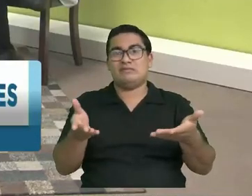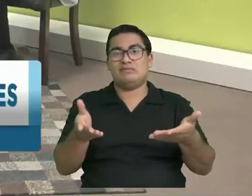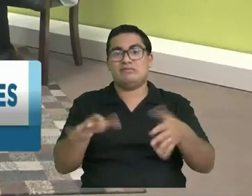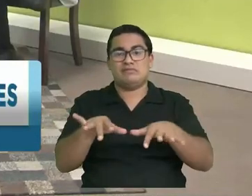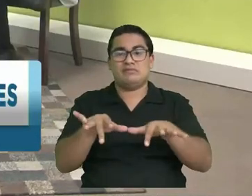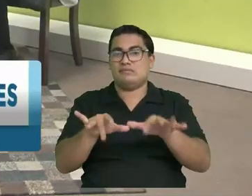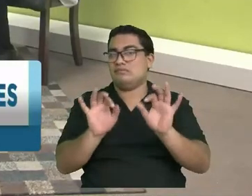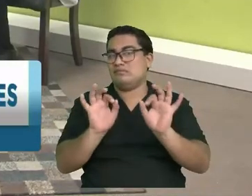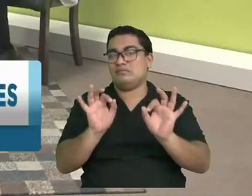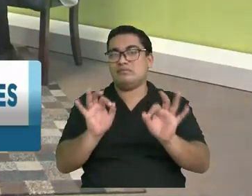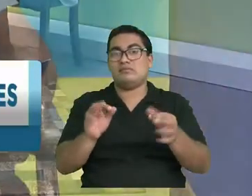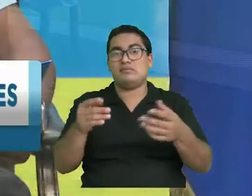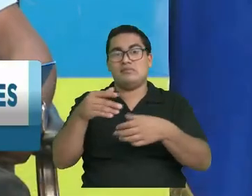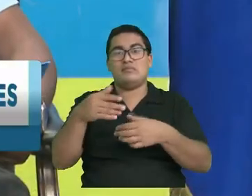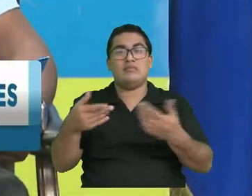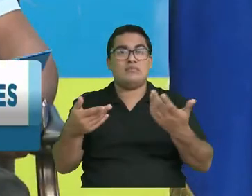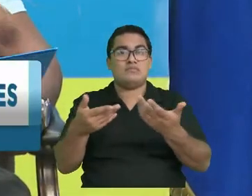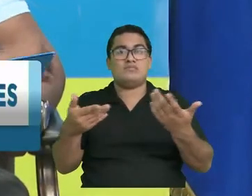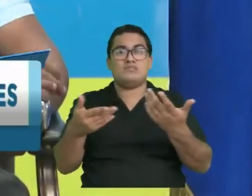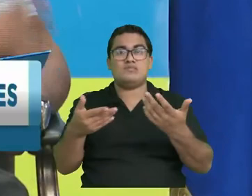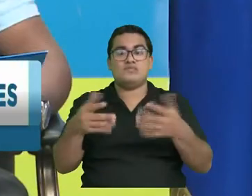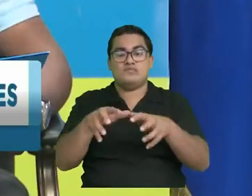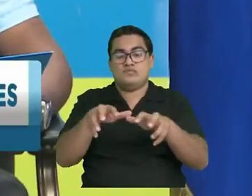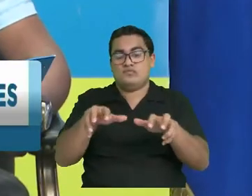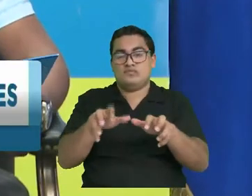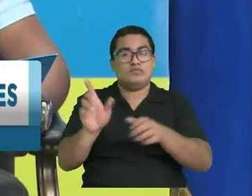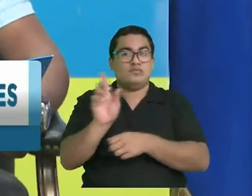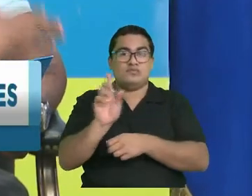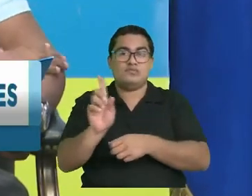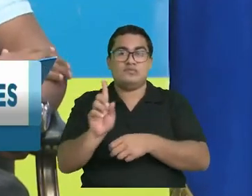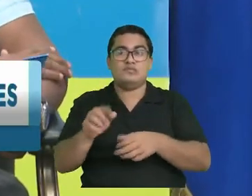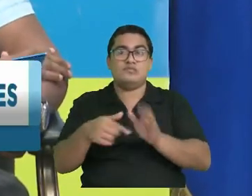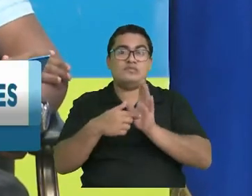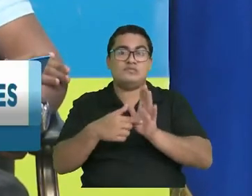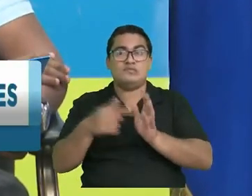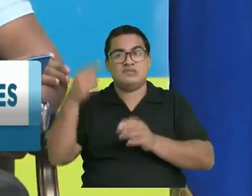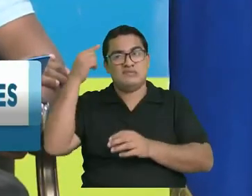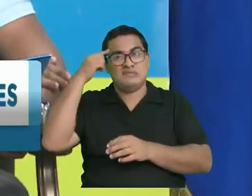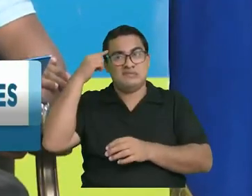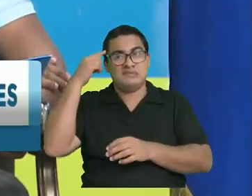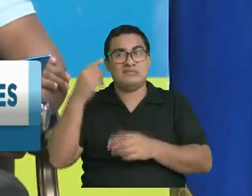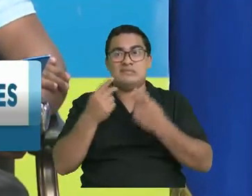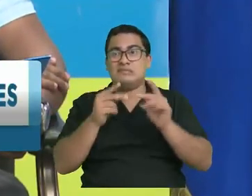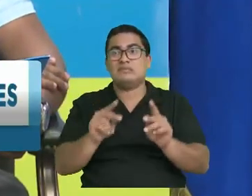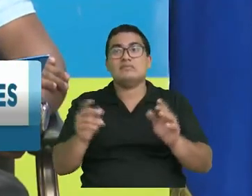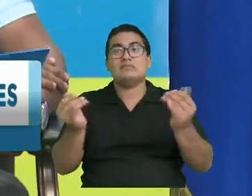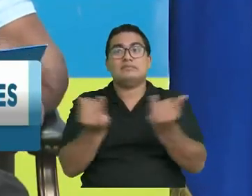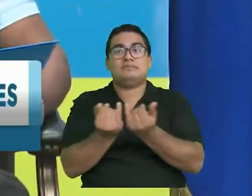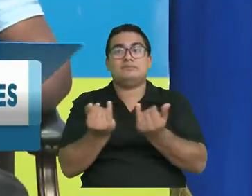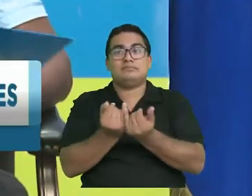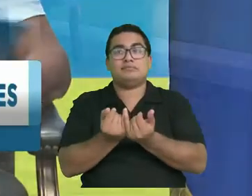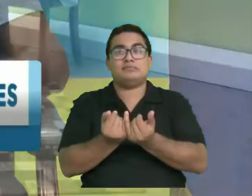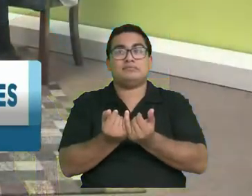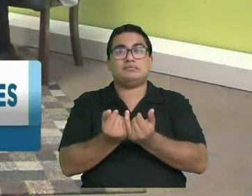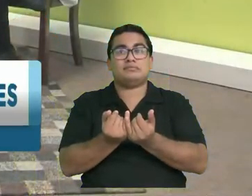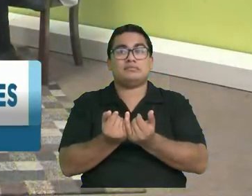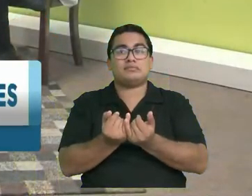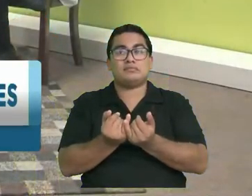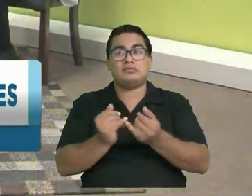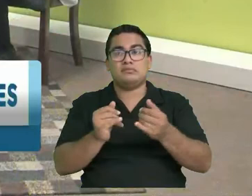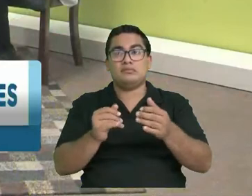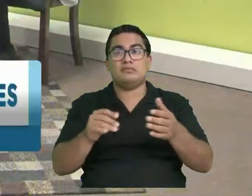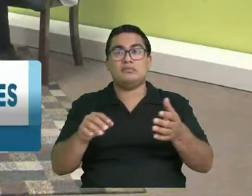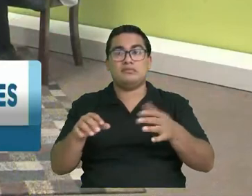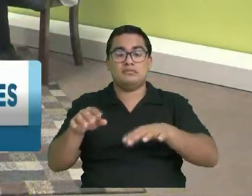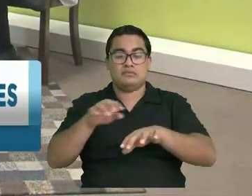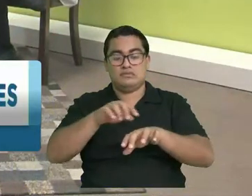los pies y va a permitir que los dedos no se vayan deformando. Pienso yo, pues. Sí, pero va a ser igual porque acordate que lo que deforma el dedo